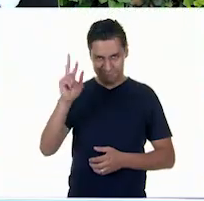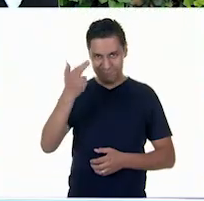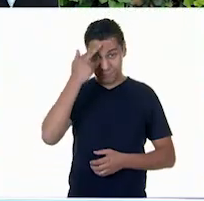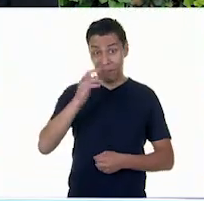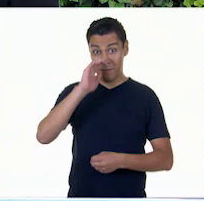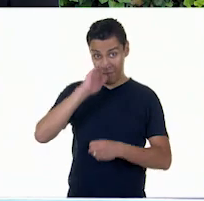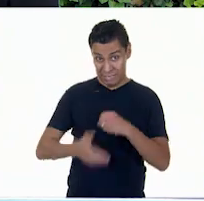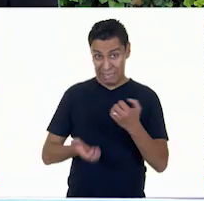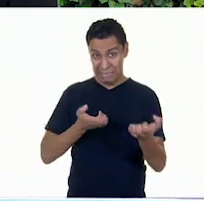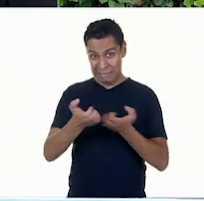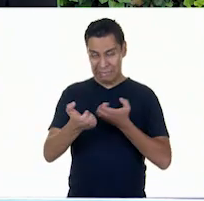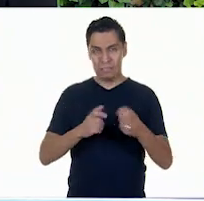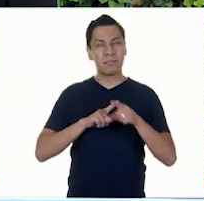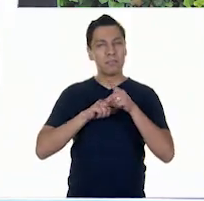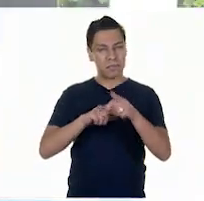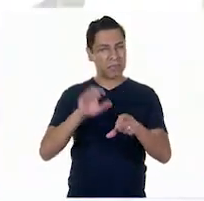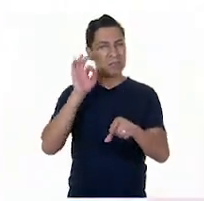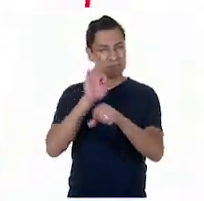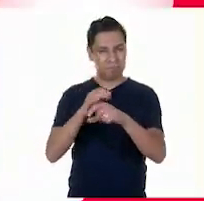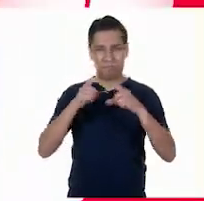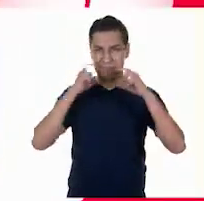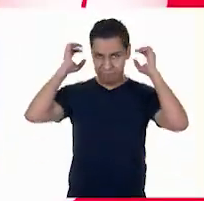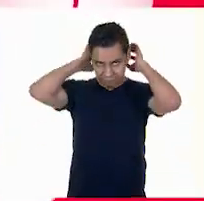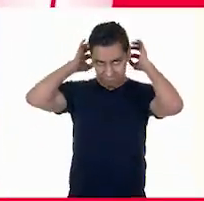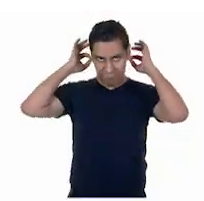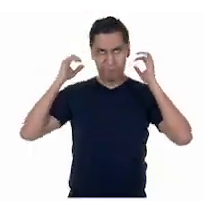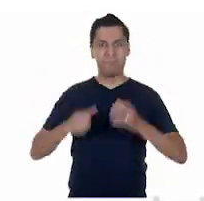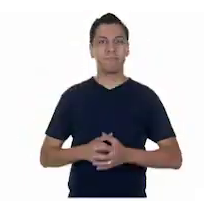la activación, no olvides la protección.